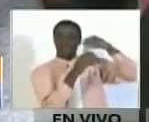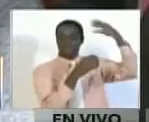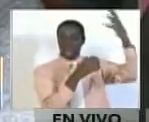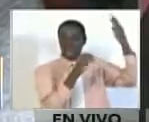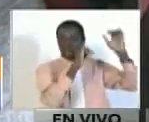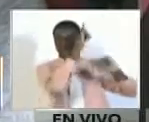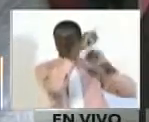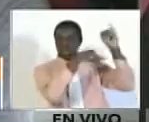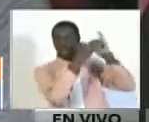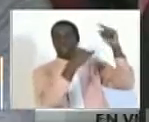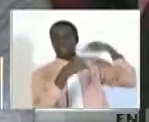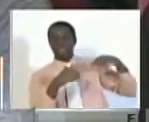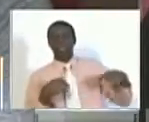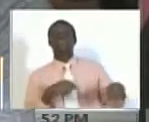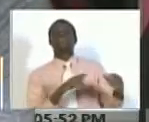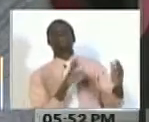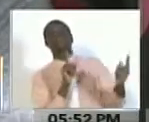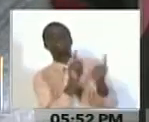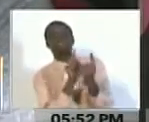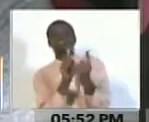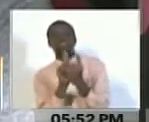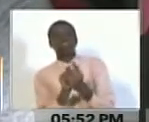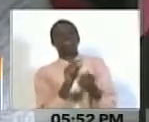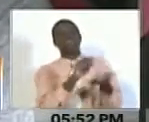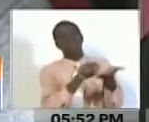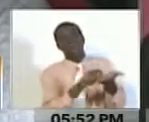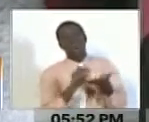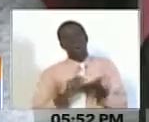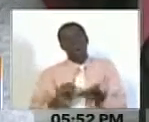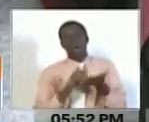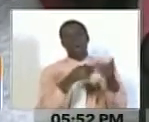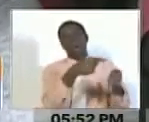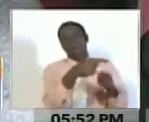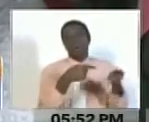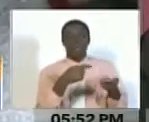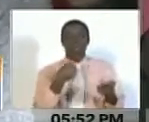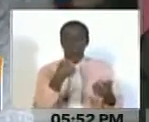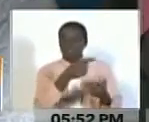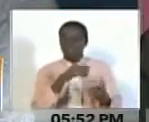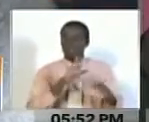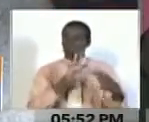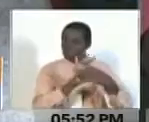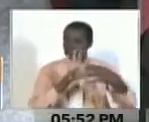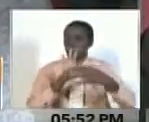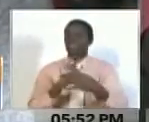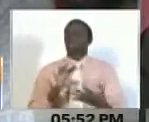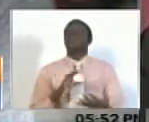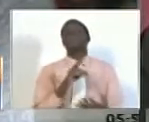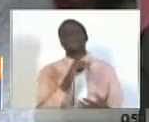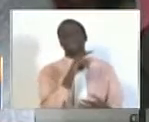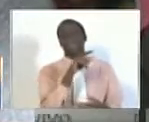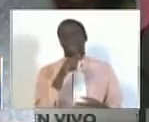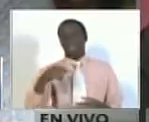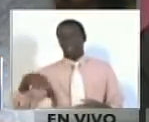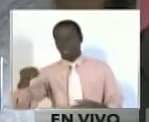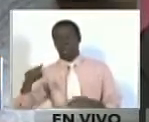agarrando contactos. Y conociendo también un poco sobre lo que ofrecen ellos a los artistas de la